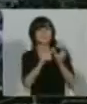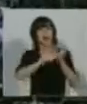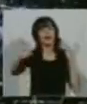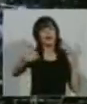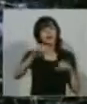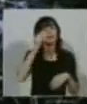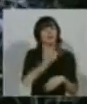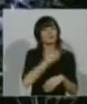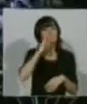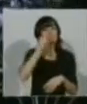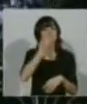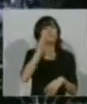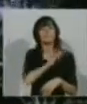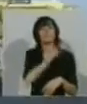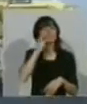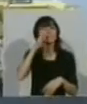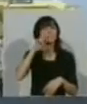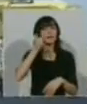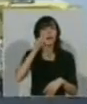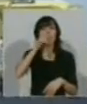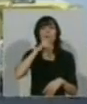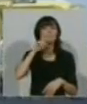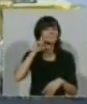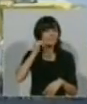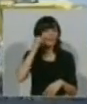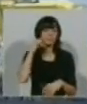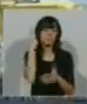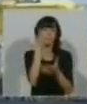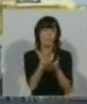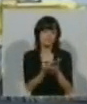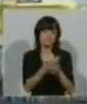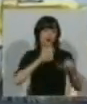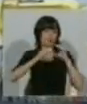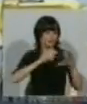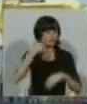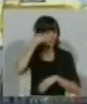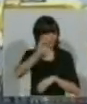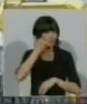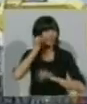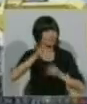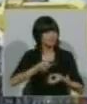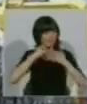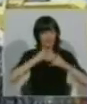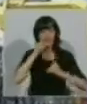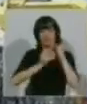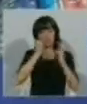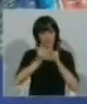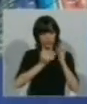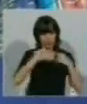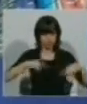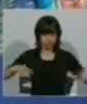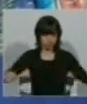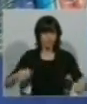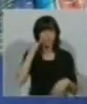óptica y que pueden transportar no solamente comunicaciones telefónicas, sino datos.